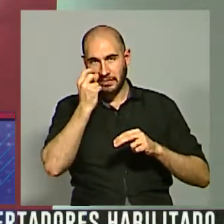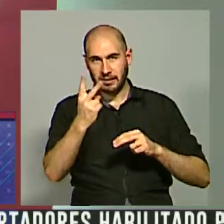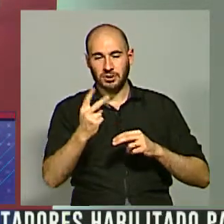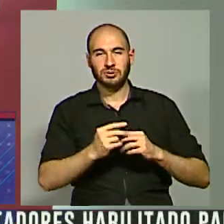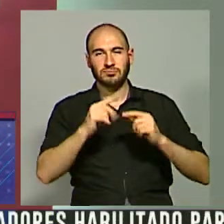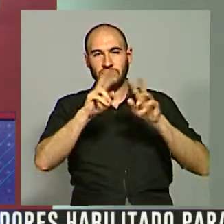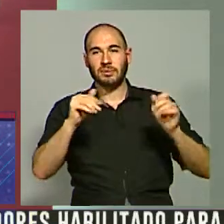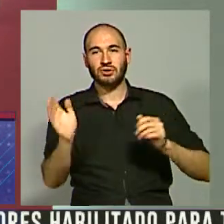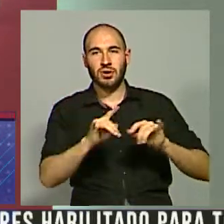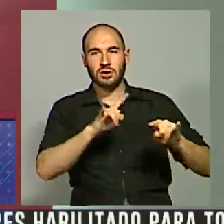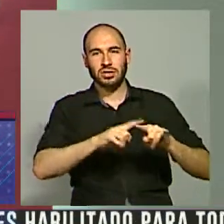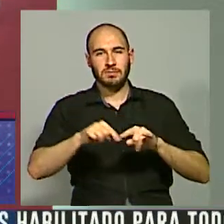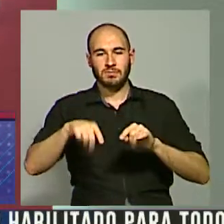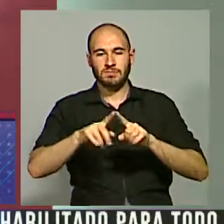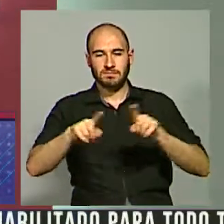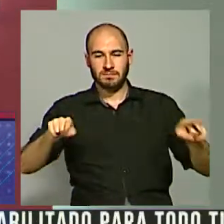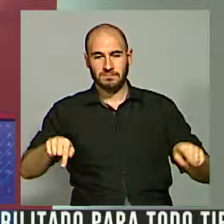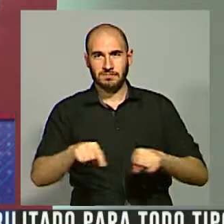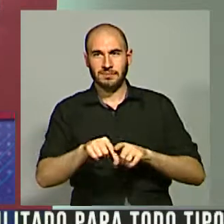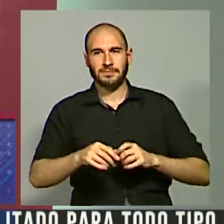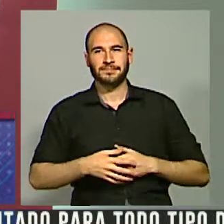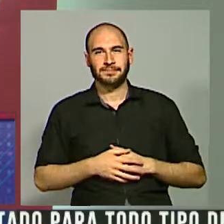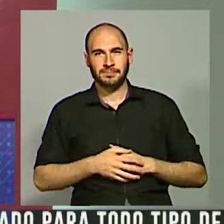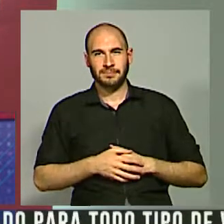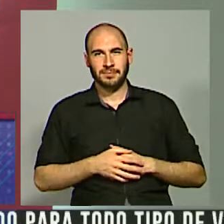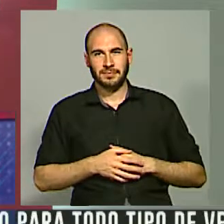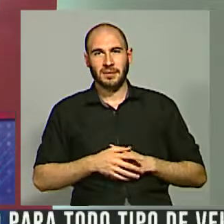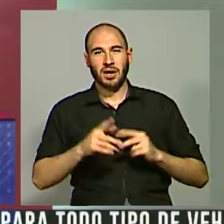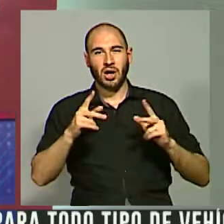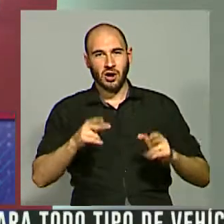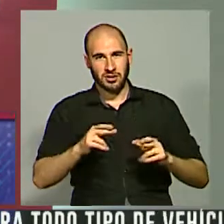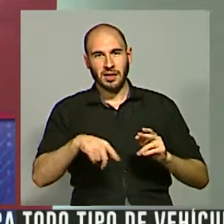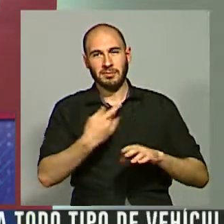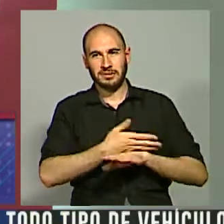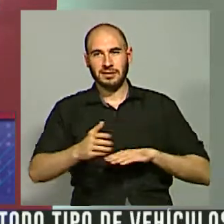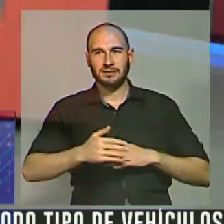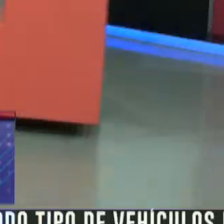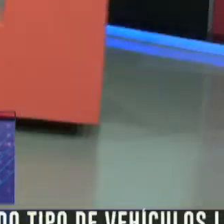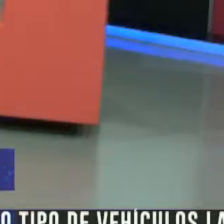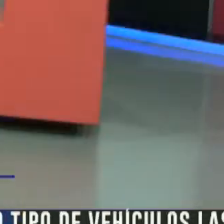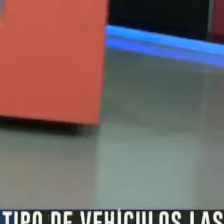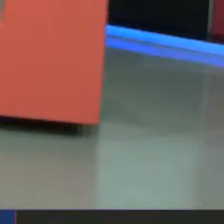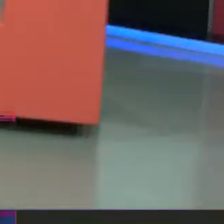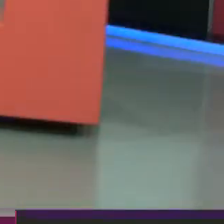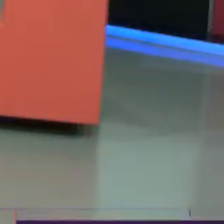HD. Todos los contenidos en www.unidiversidad.com.ar. Vamos a la pausa, enseguida regresamos.